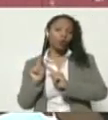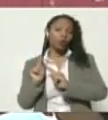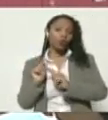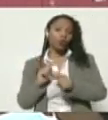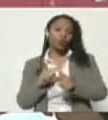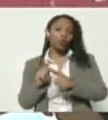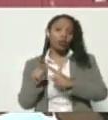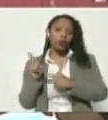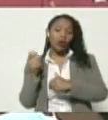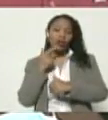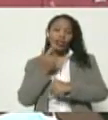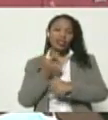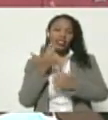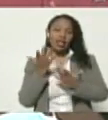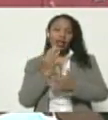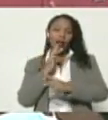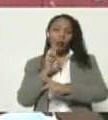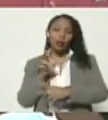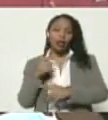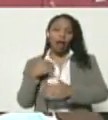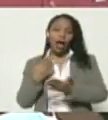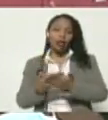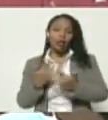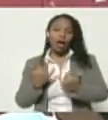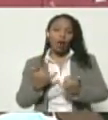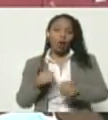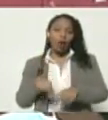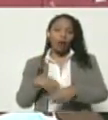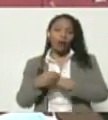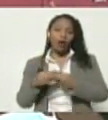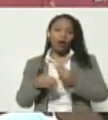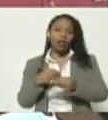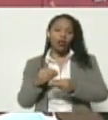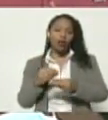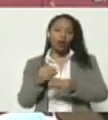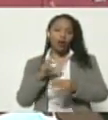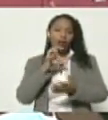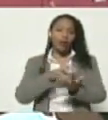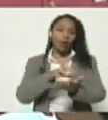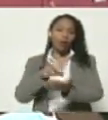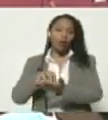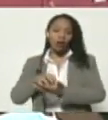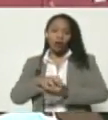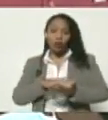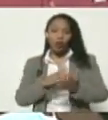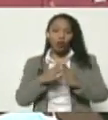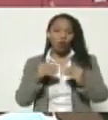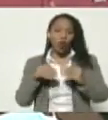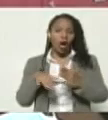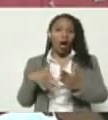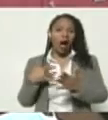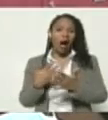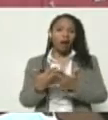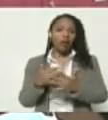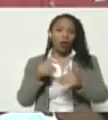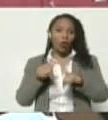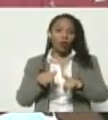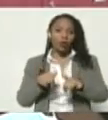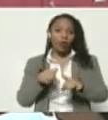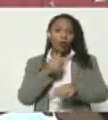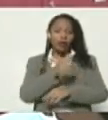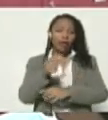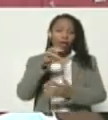lo va a decir los resultados que hasta ahora hemos obtenido. Aquí están, resultados por estado, todos hasta ahora. Y en cada